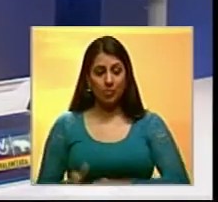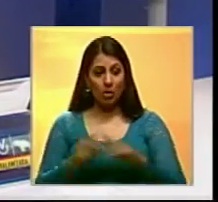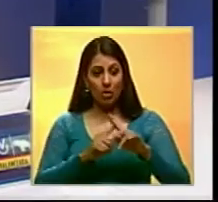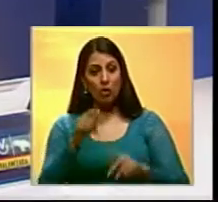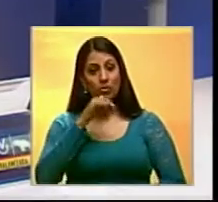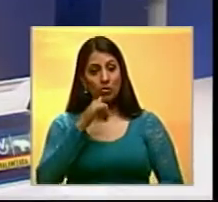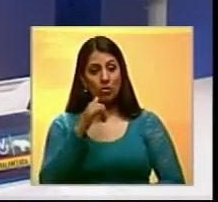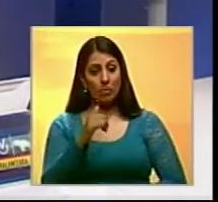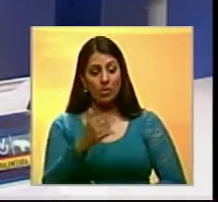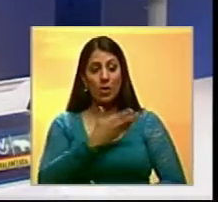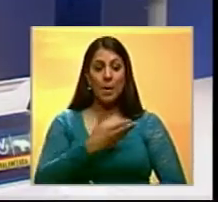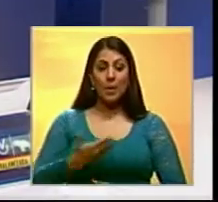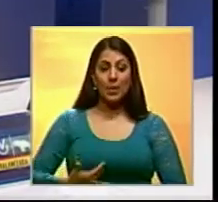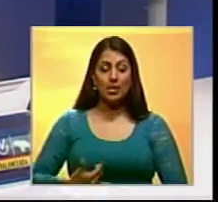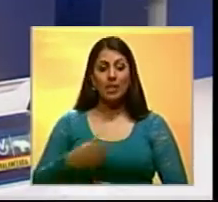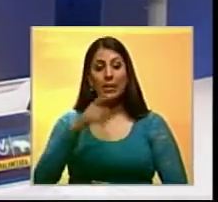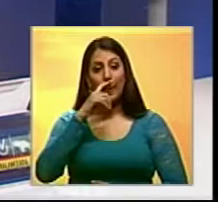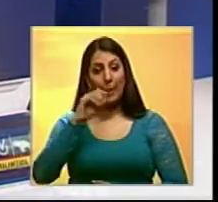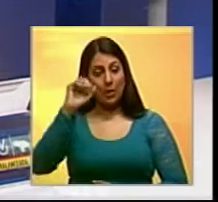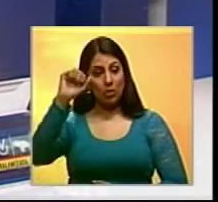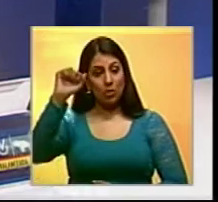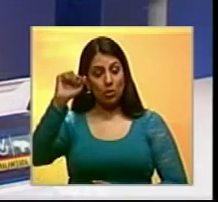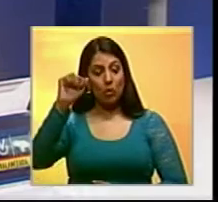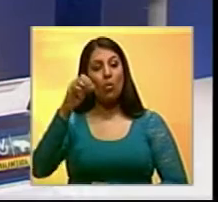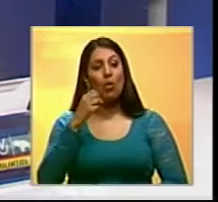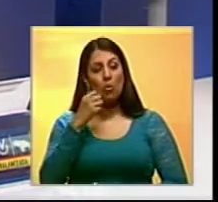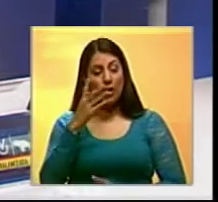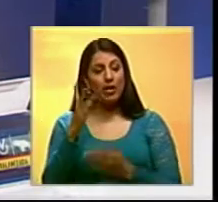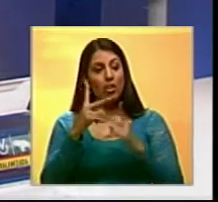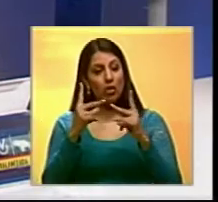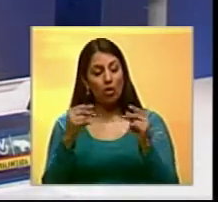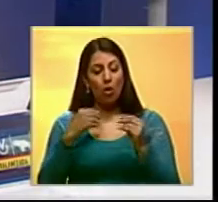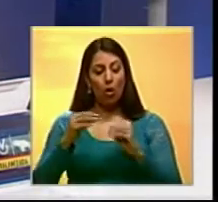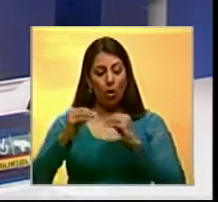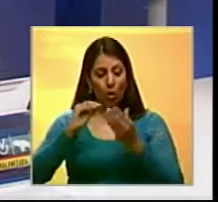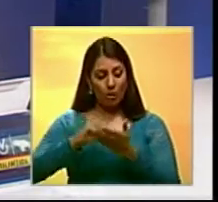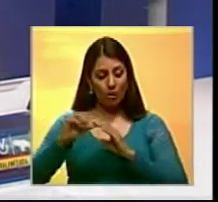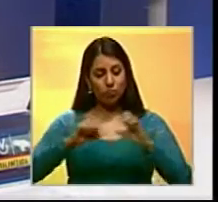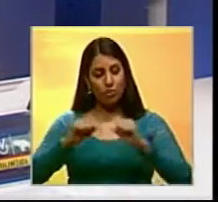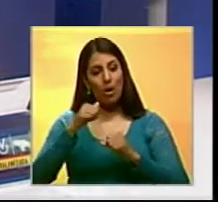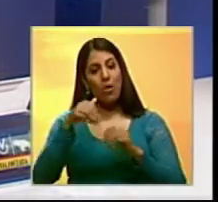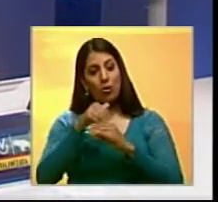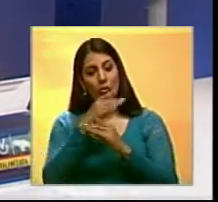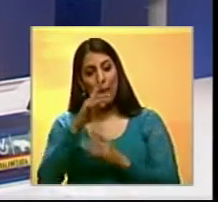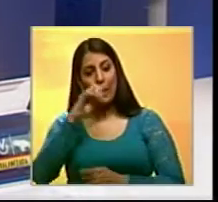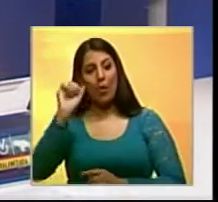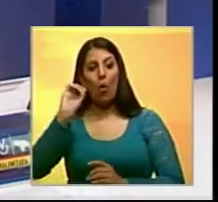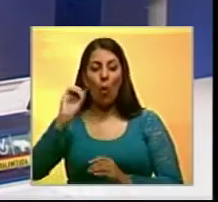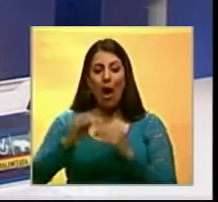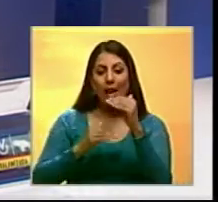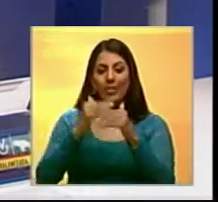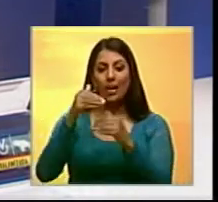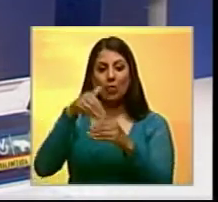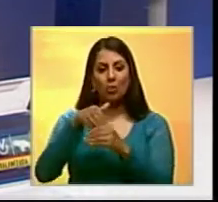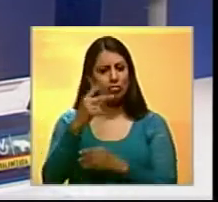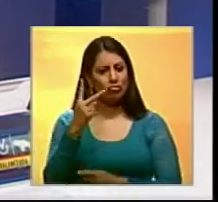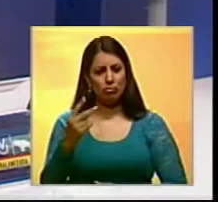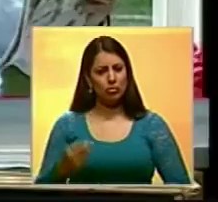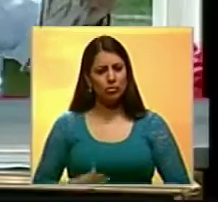otras informaciones, el presidente de la República, Nicolás Maduro, descartó que se reactiva el referendo revocatorio o un adelanto de elecciones